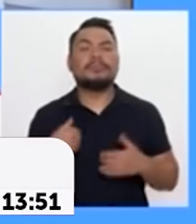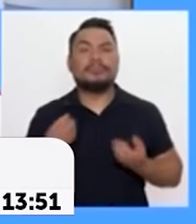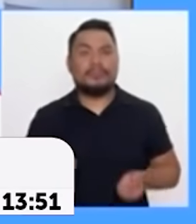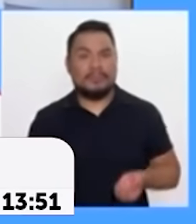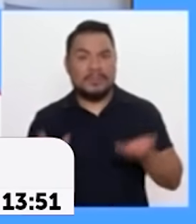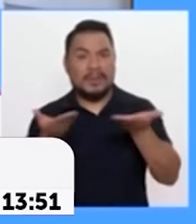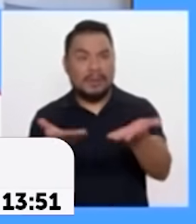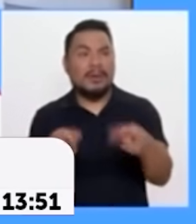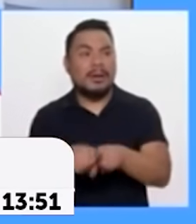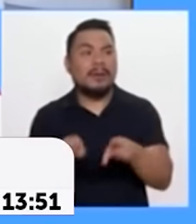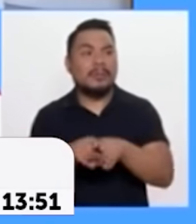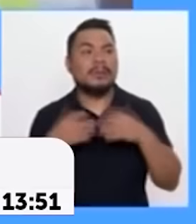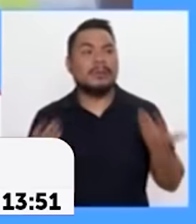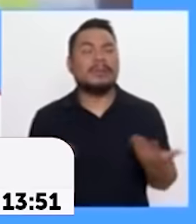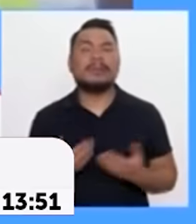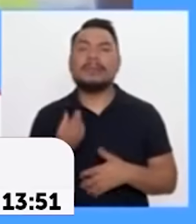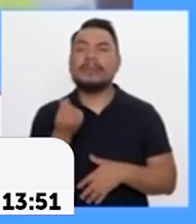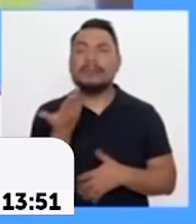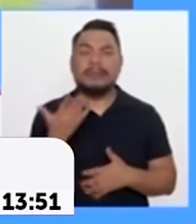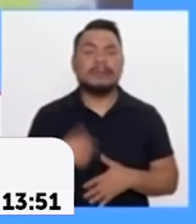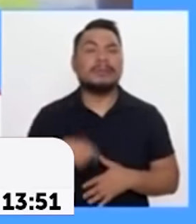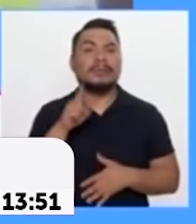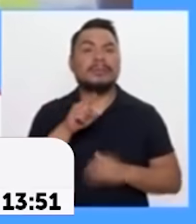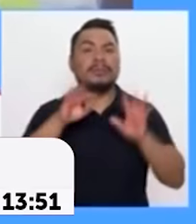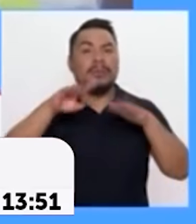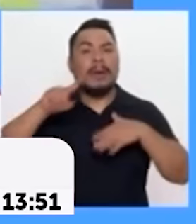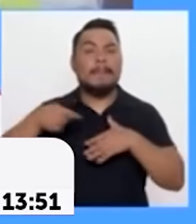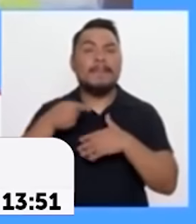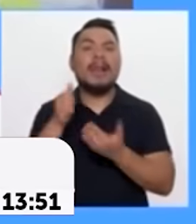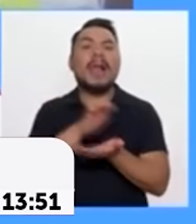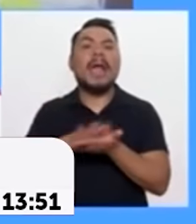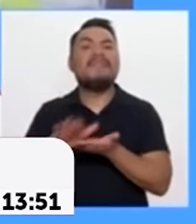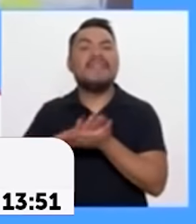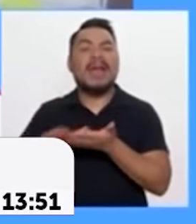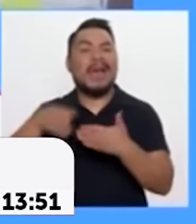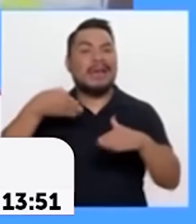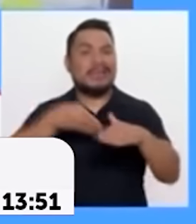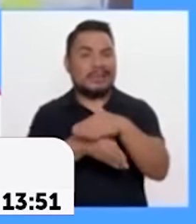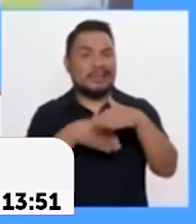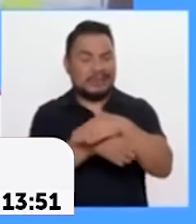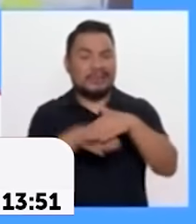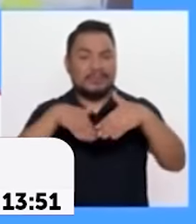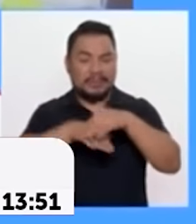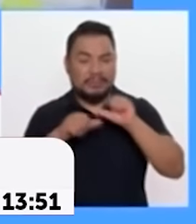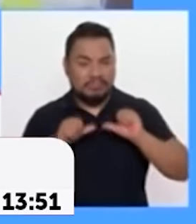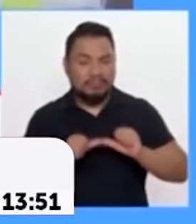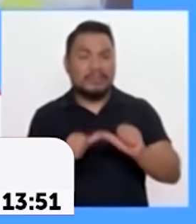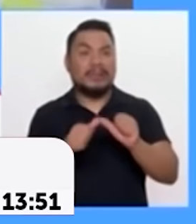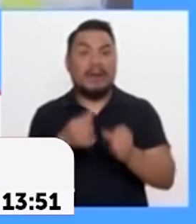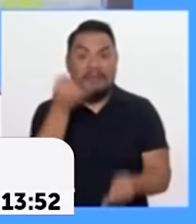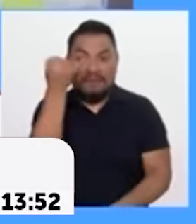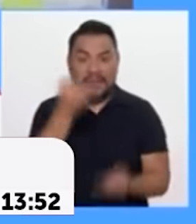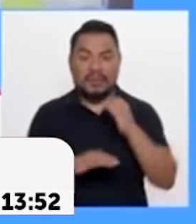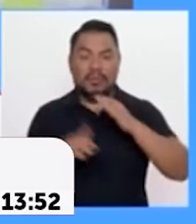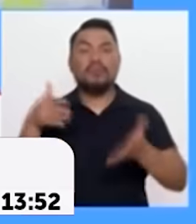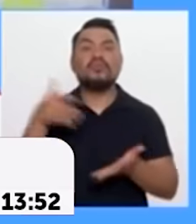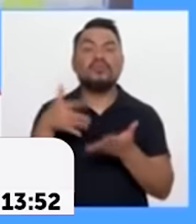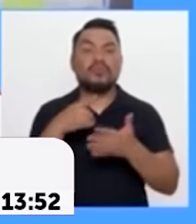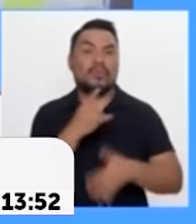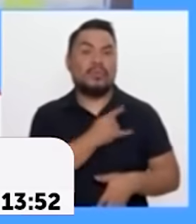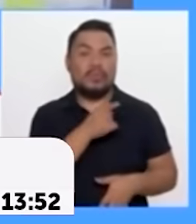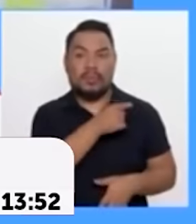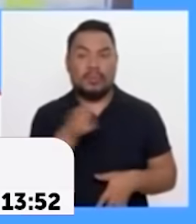de 19,000 becas para el acceso, la permanencia y la culminación de estudios superiores, cumpliendo